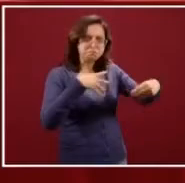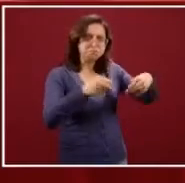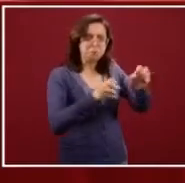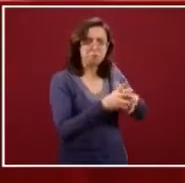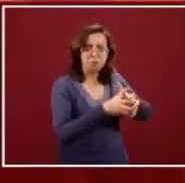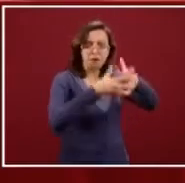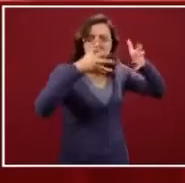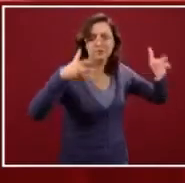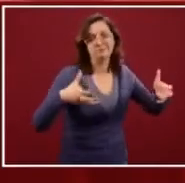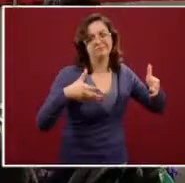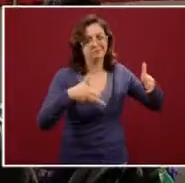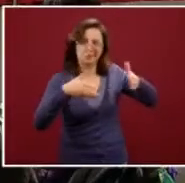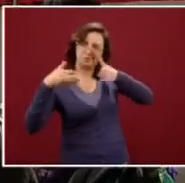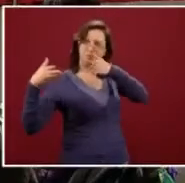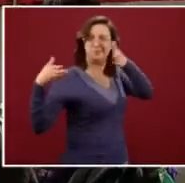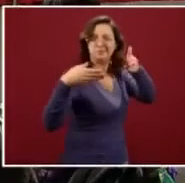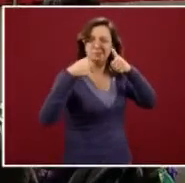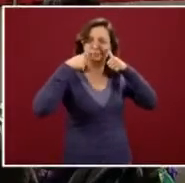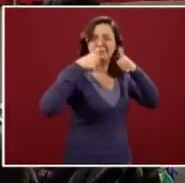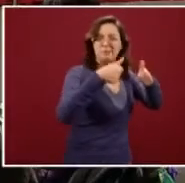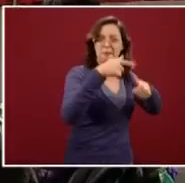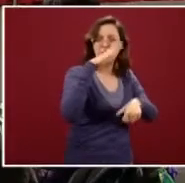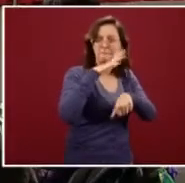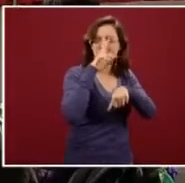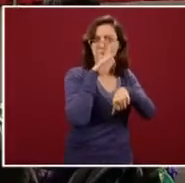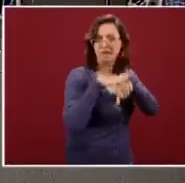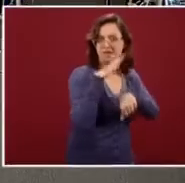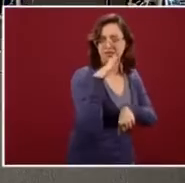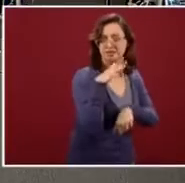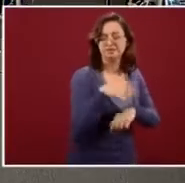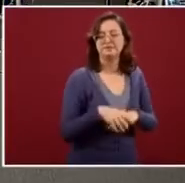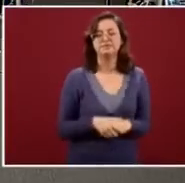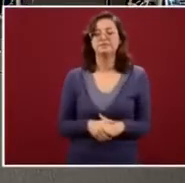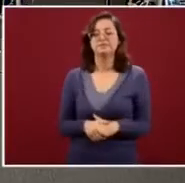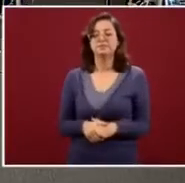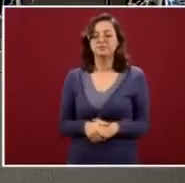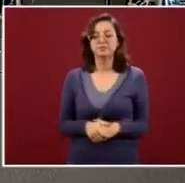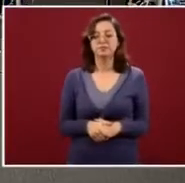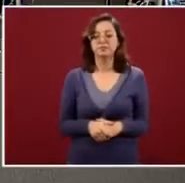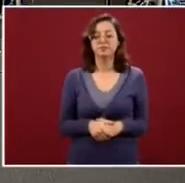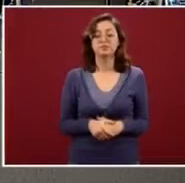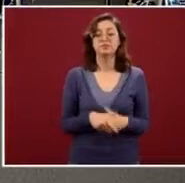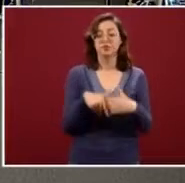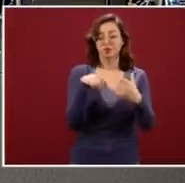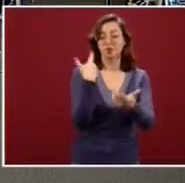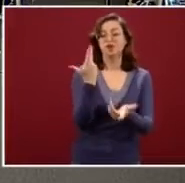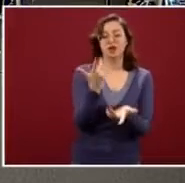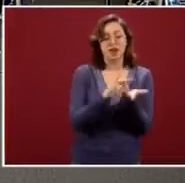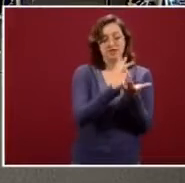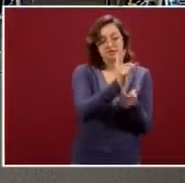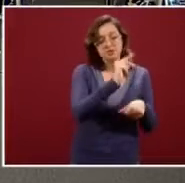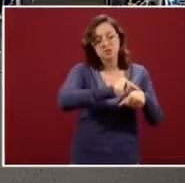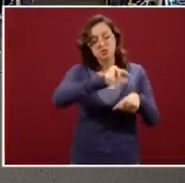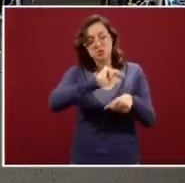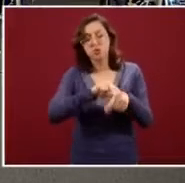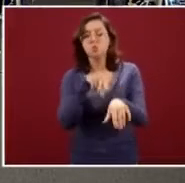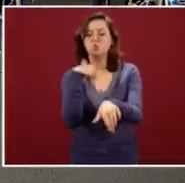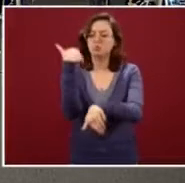de estas acciones como tal. Gracias, doctor Laumilla. Vamos a dedicar días próximos